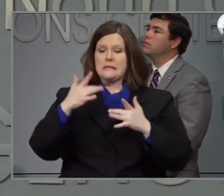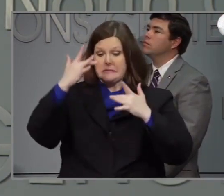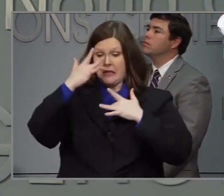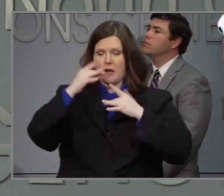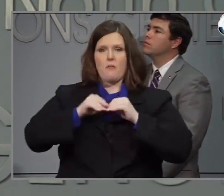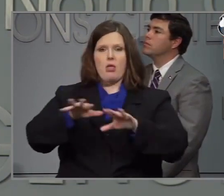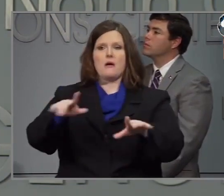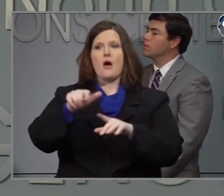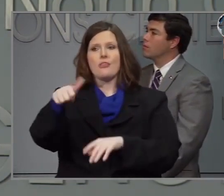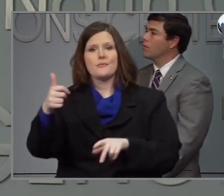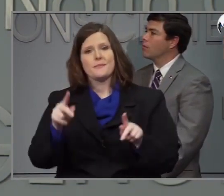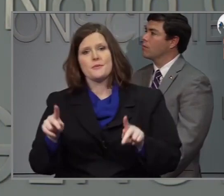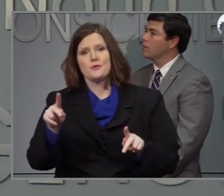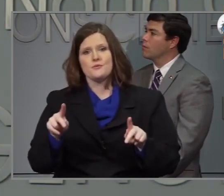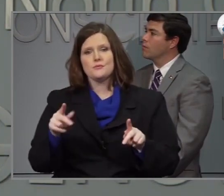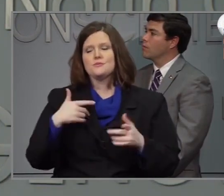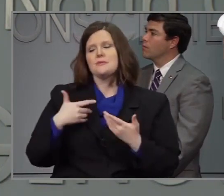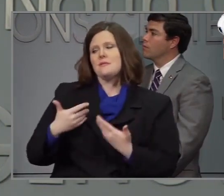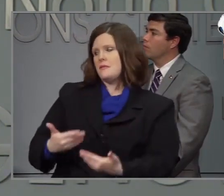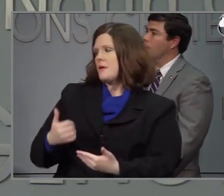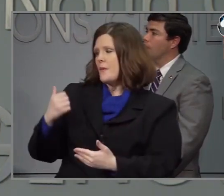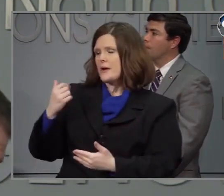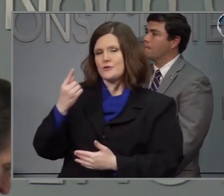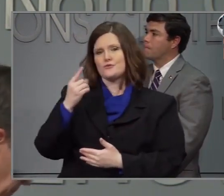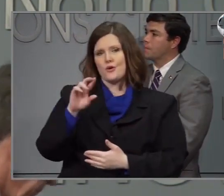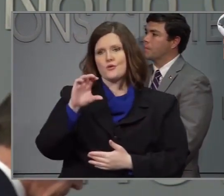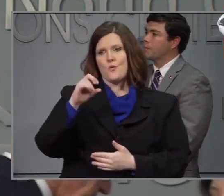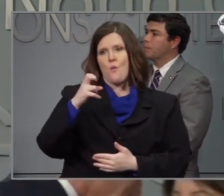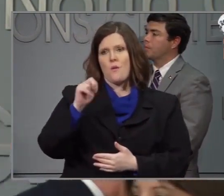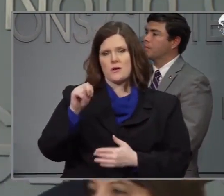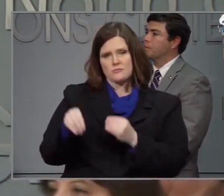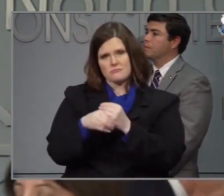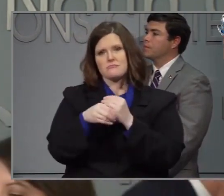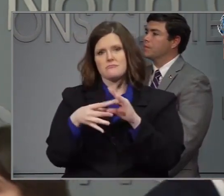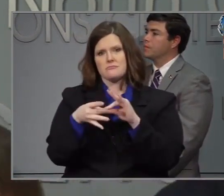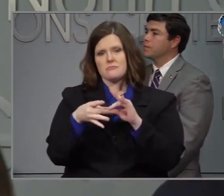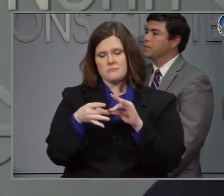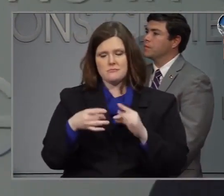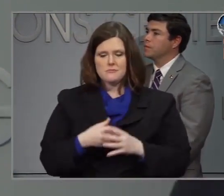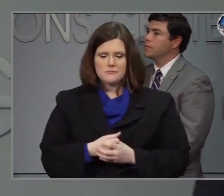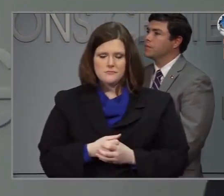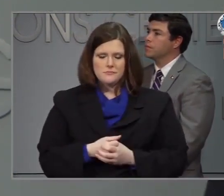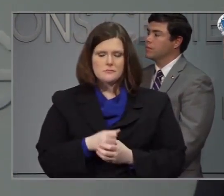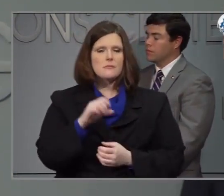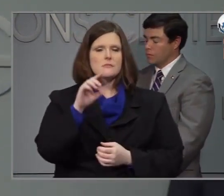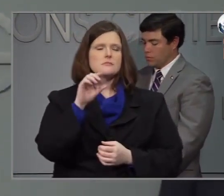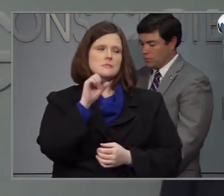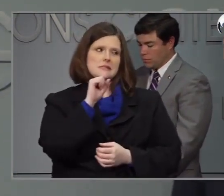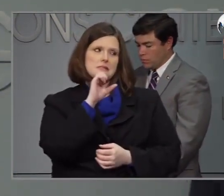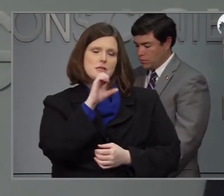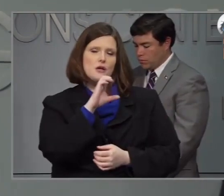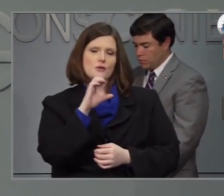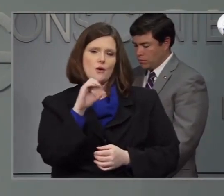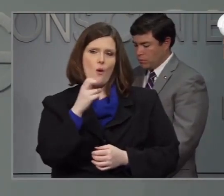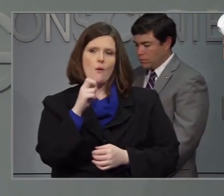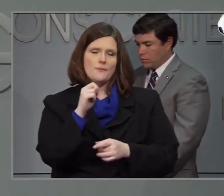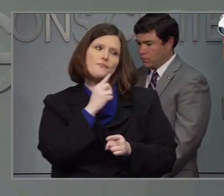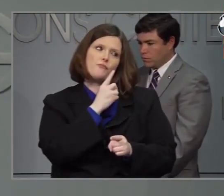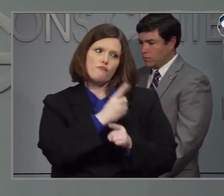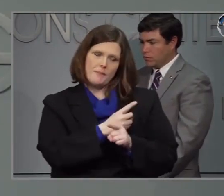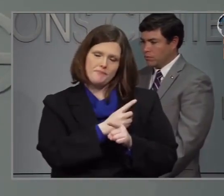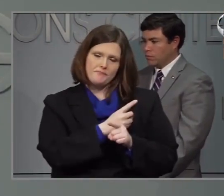personas han de entrar propagando el virus y voy a permitir que la doctora ko en continúe si eso es exactamente